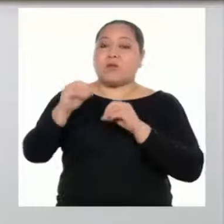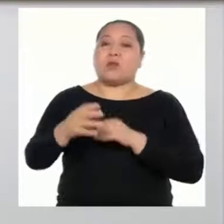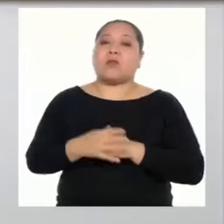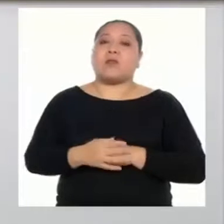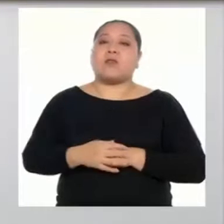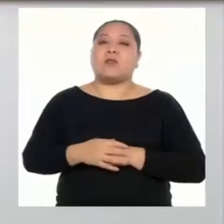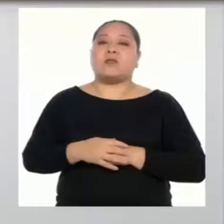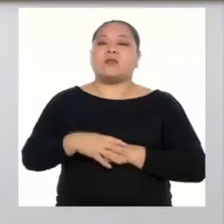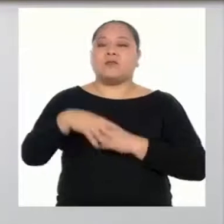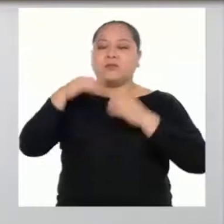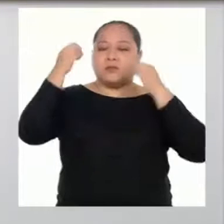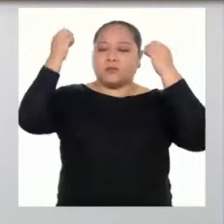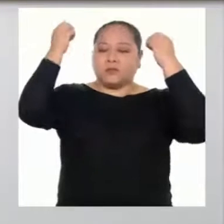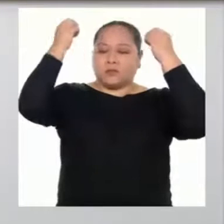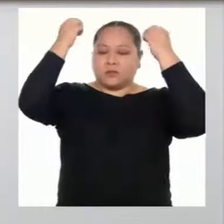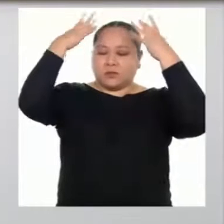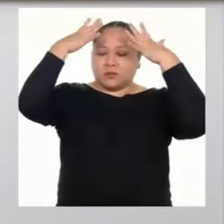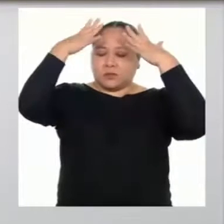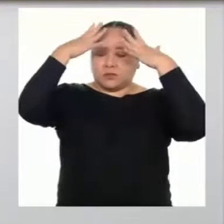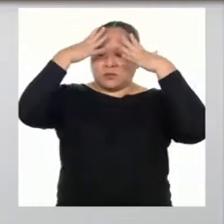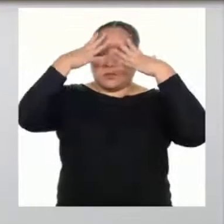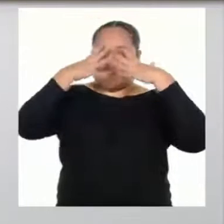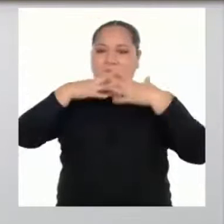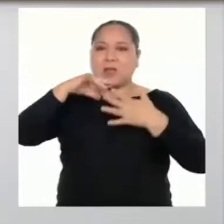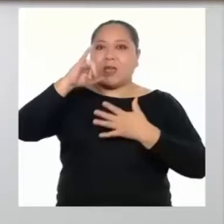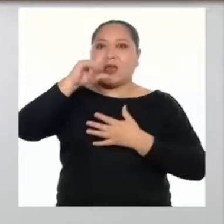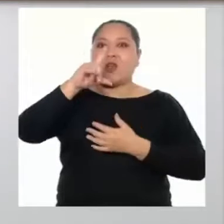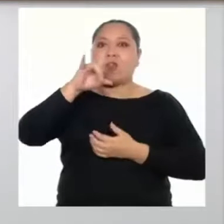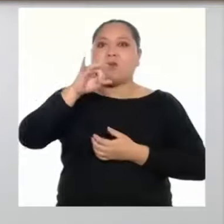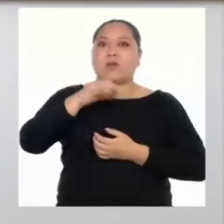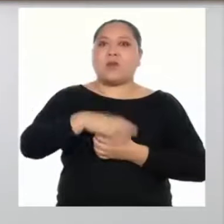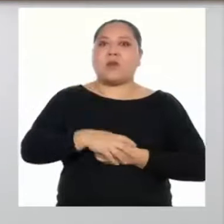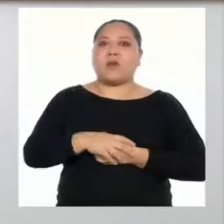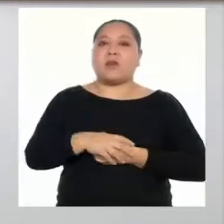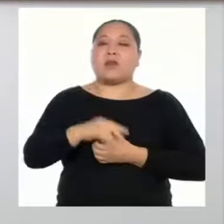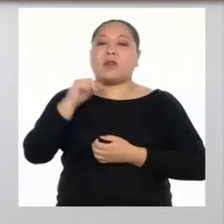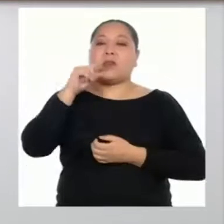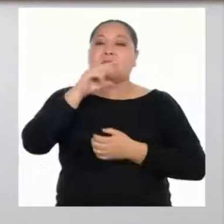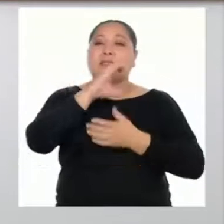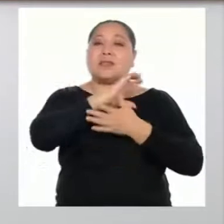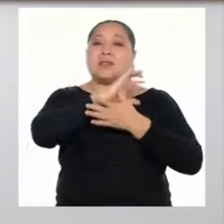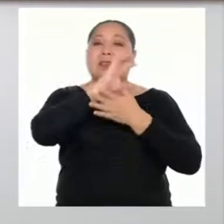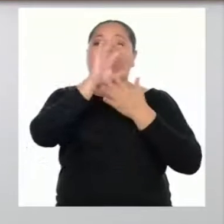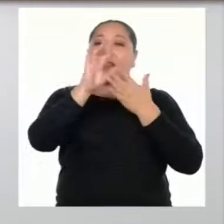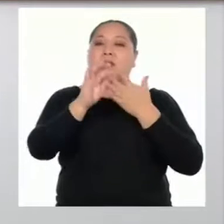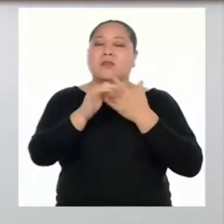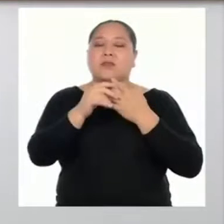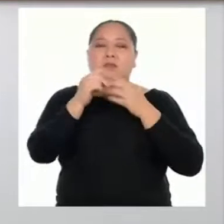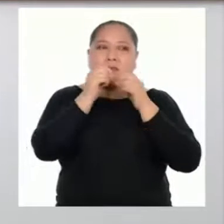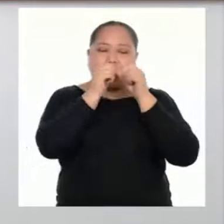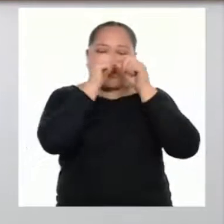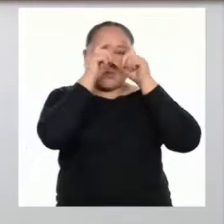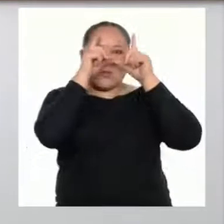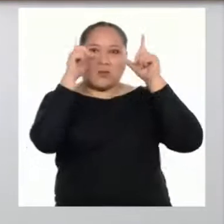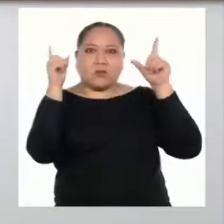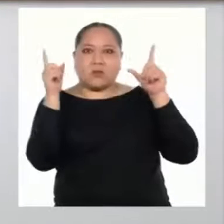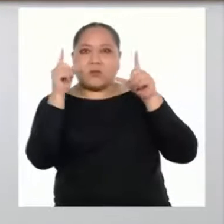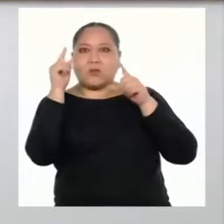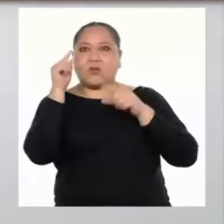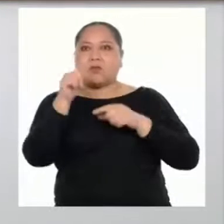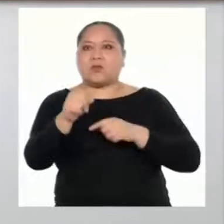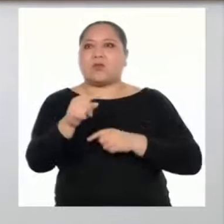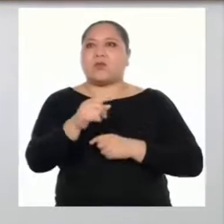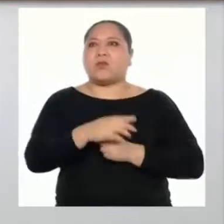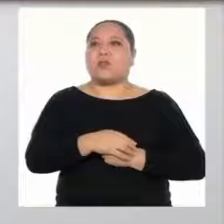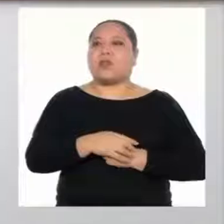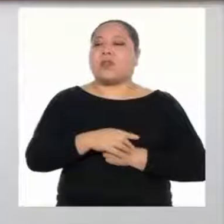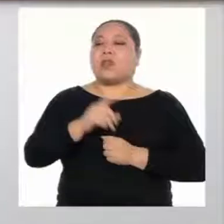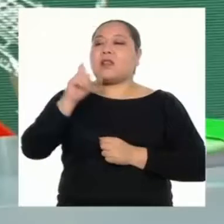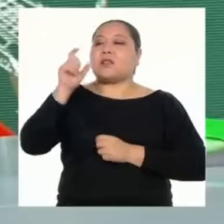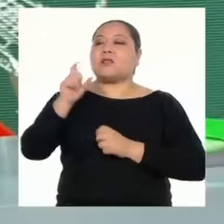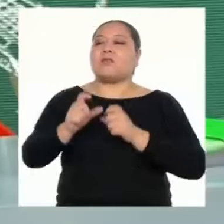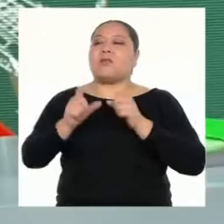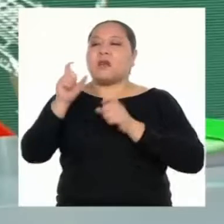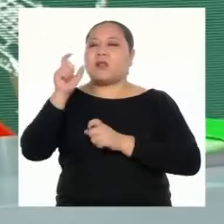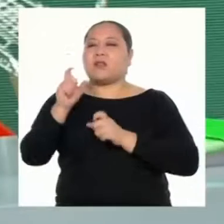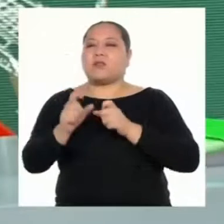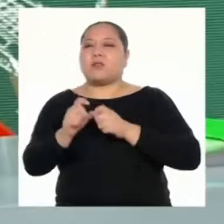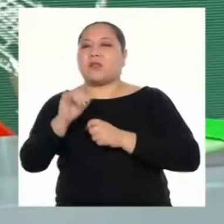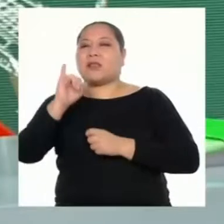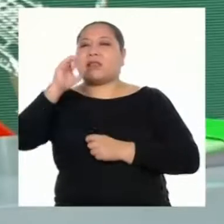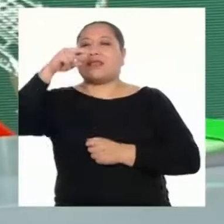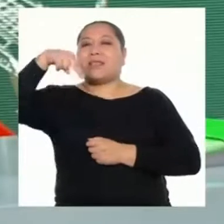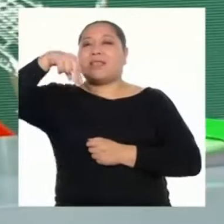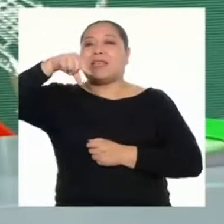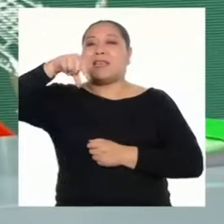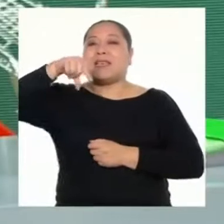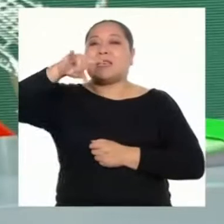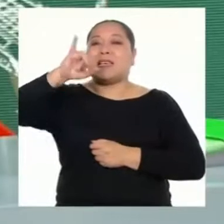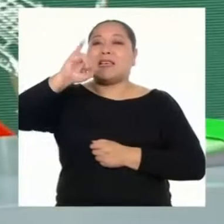eran iluminadas o alumbradas, y estas características llamaban la atención de los inquisidores.